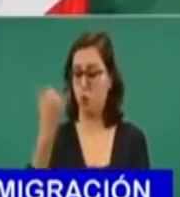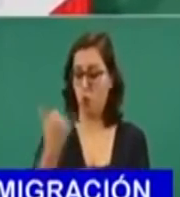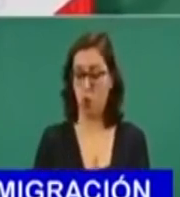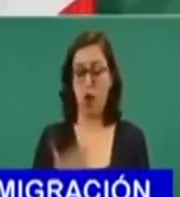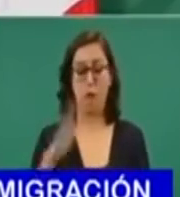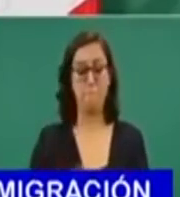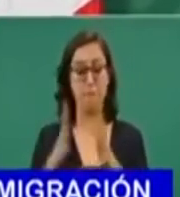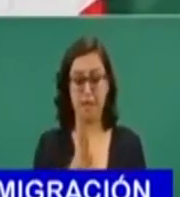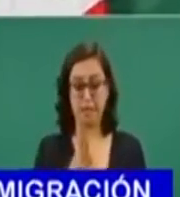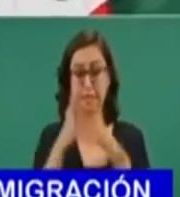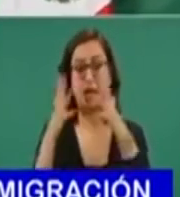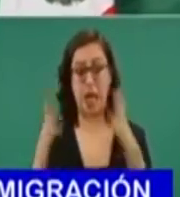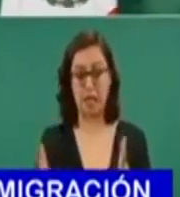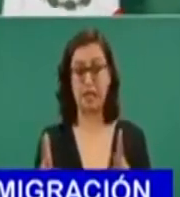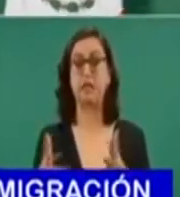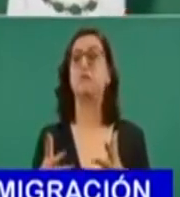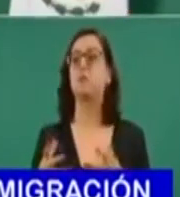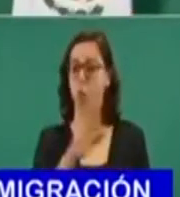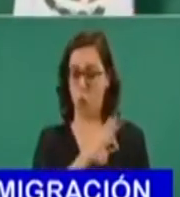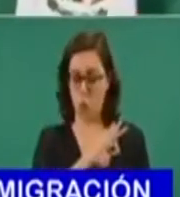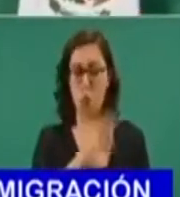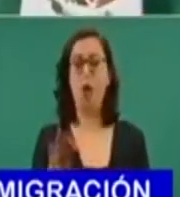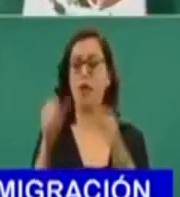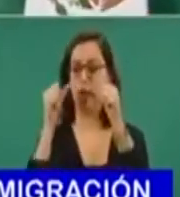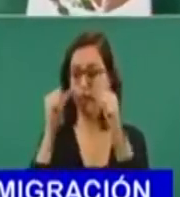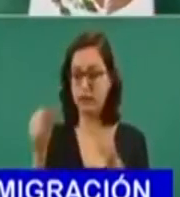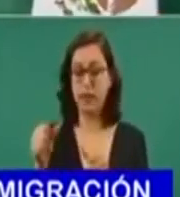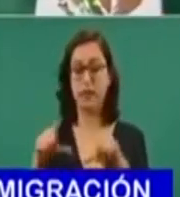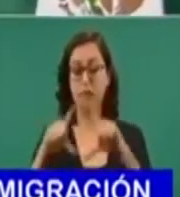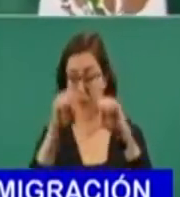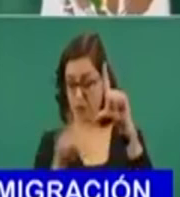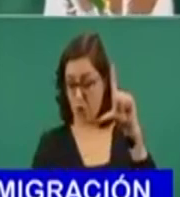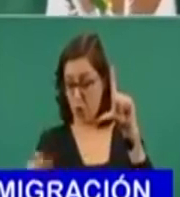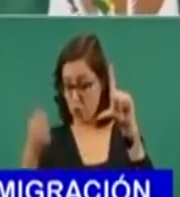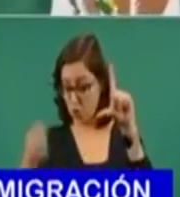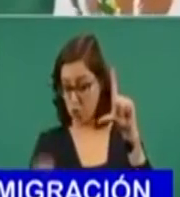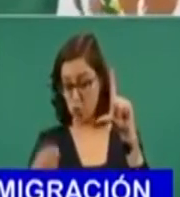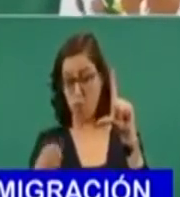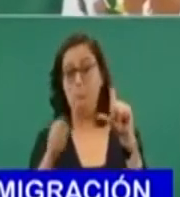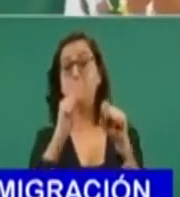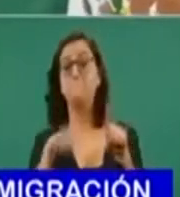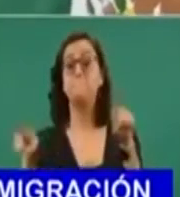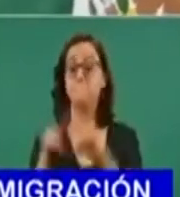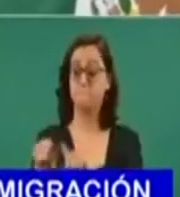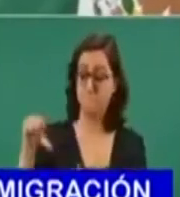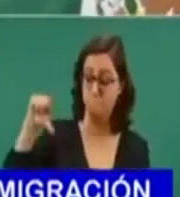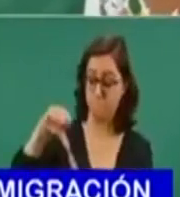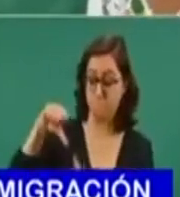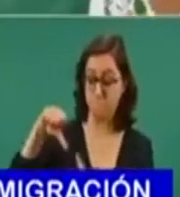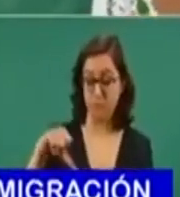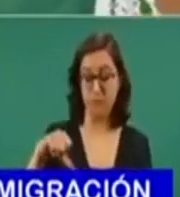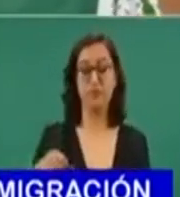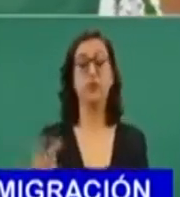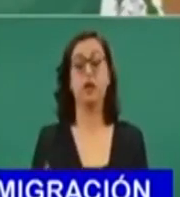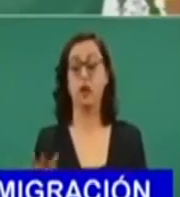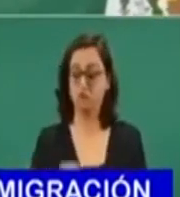programa en el sureste de México y en Centroamérica para sembrar 3,000 millones de